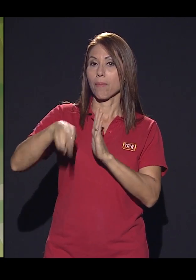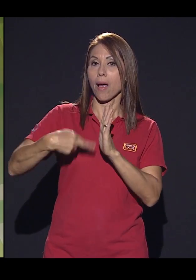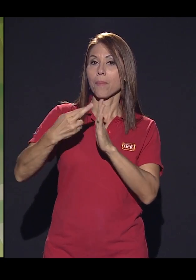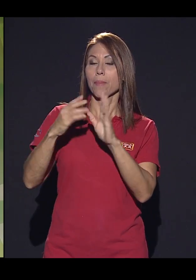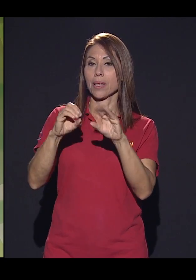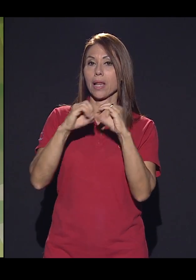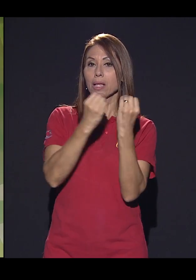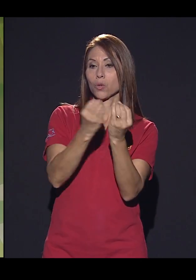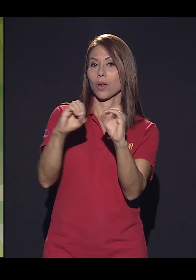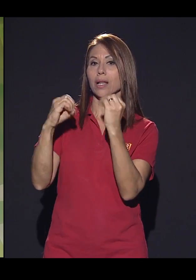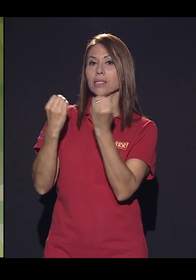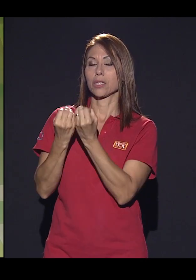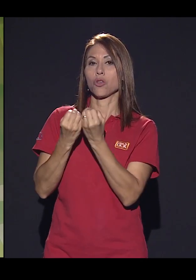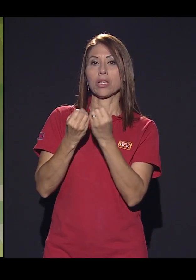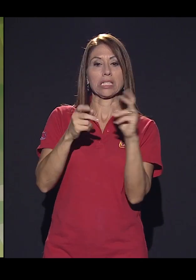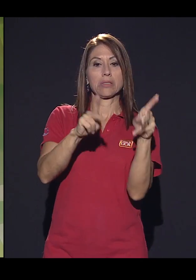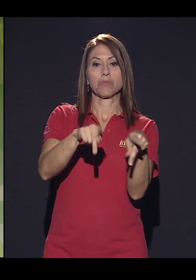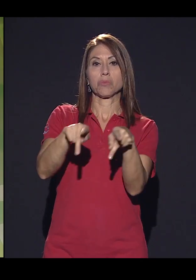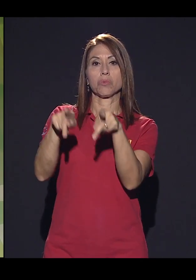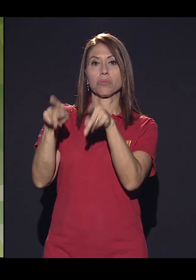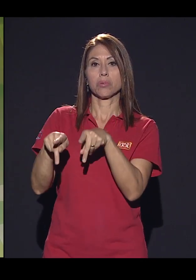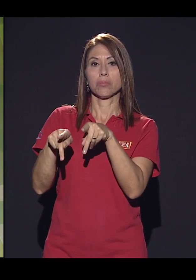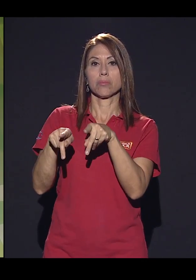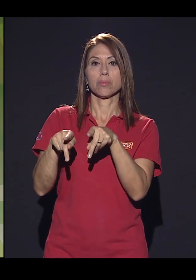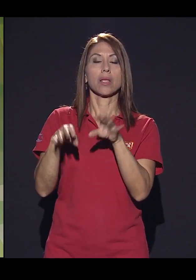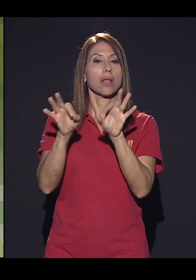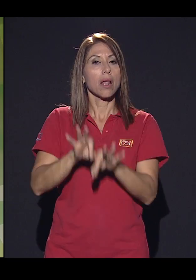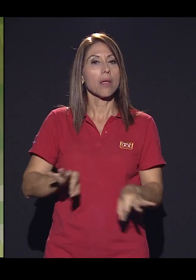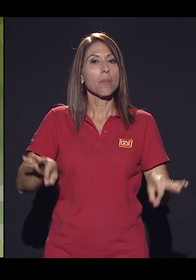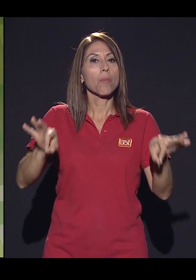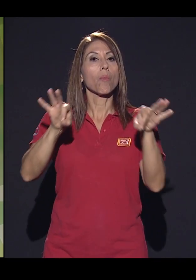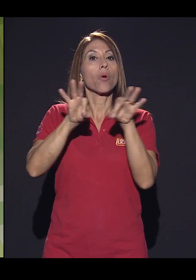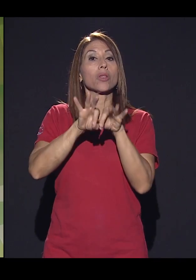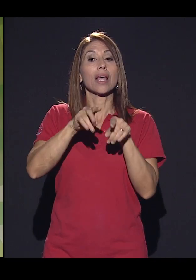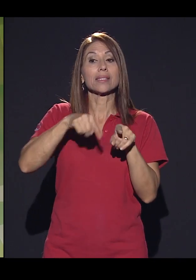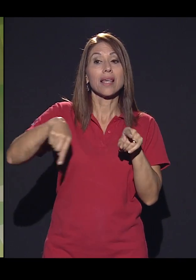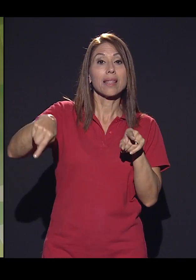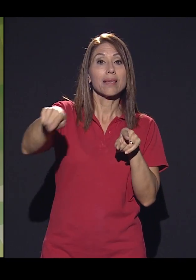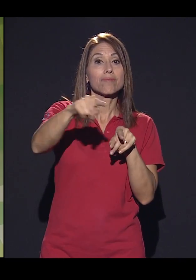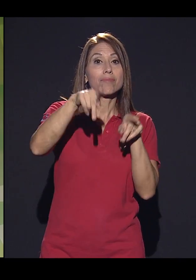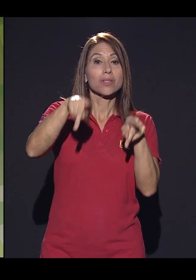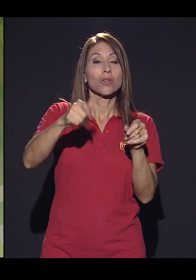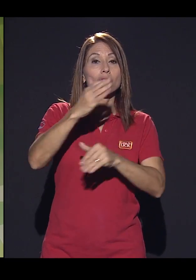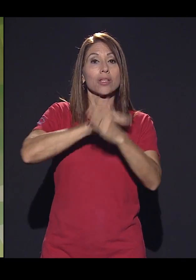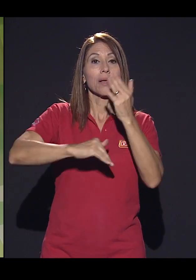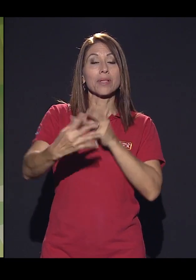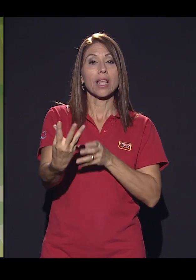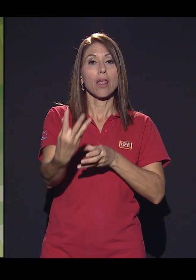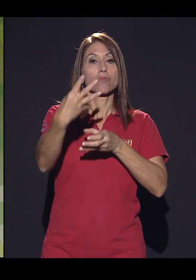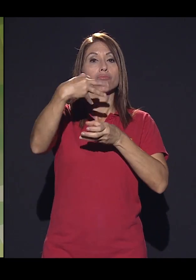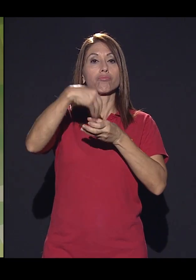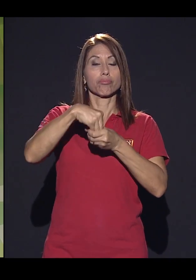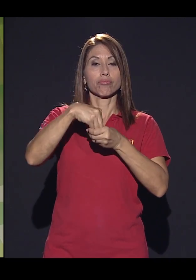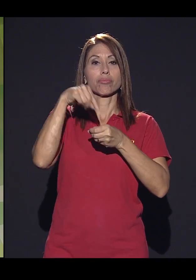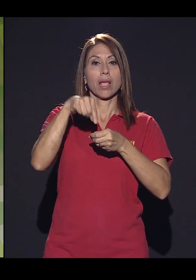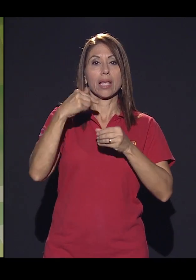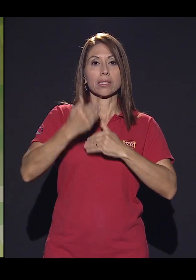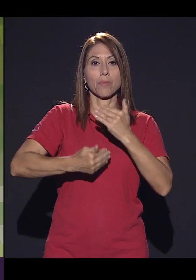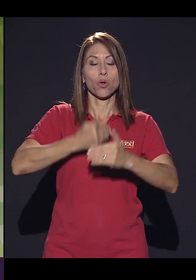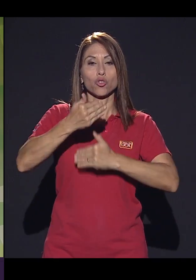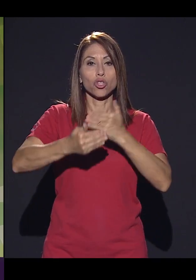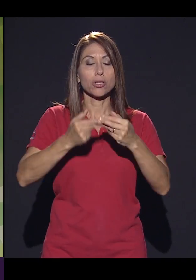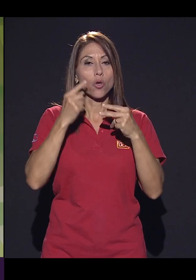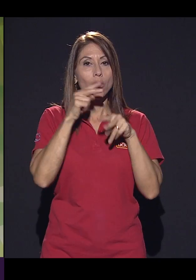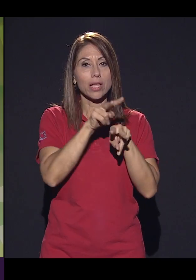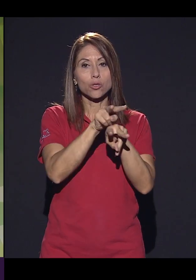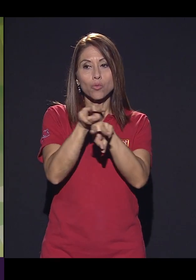reconoce ese papel que tienen las organizaciones de la sociedad civil y la importancia de involucrar a los colectivos de personas con discapacidad